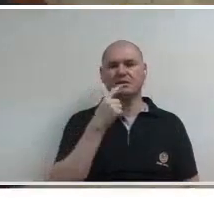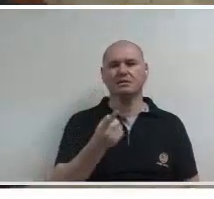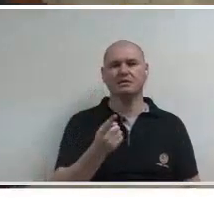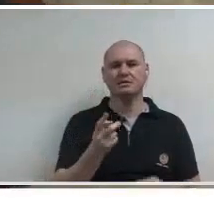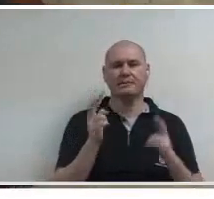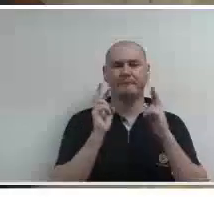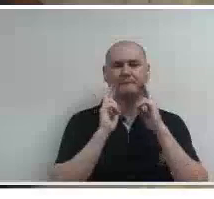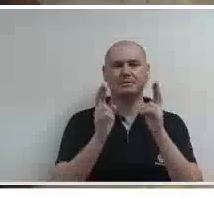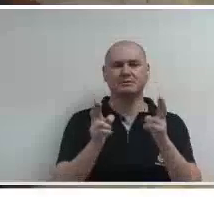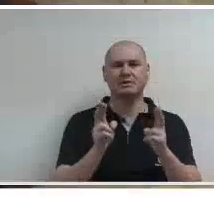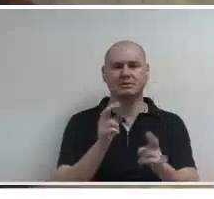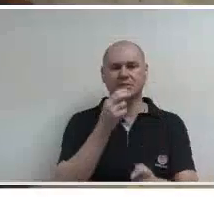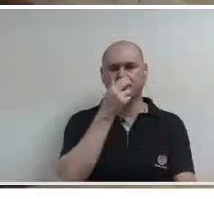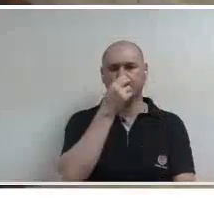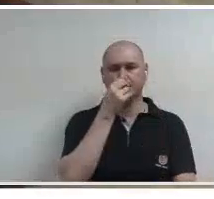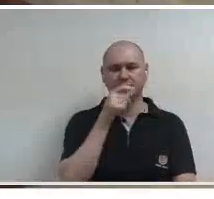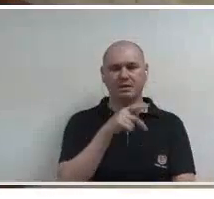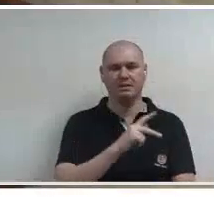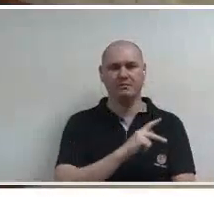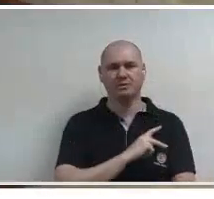Por un docente, ¿no?